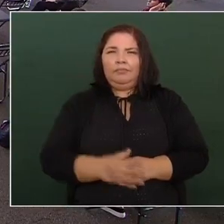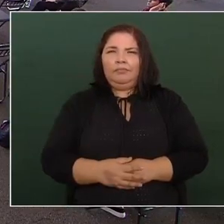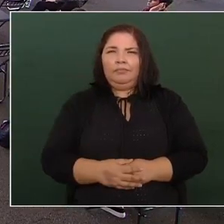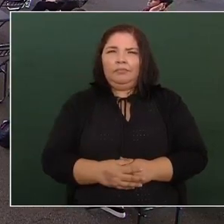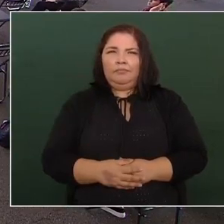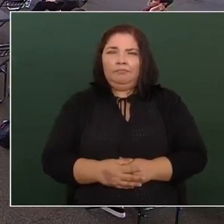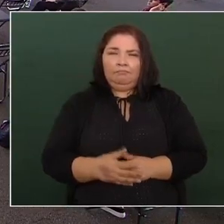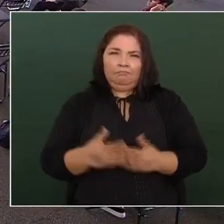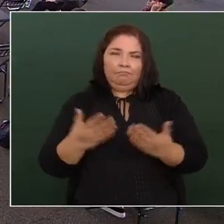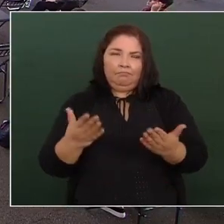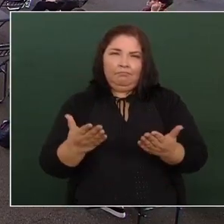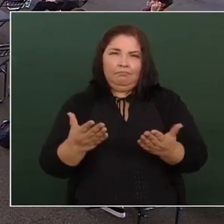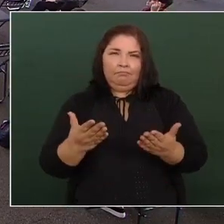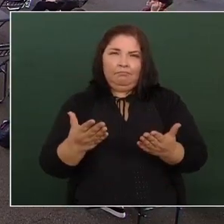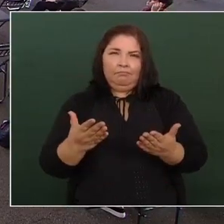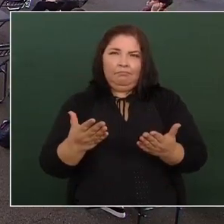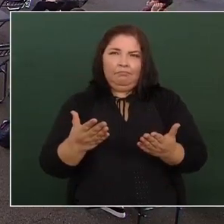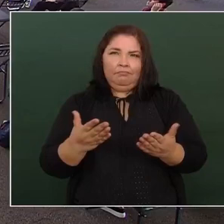comentarista. A ver qué.